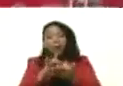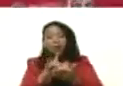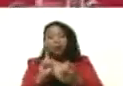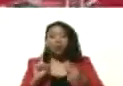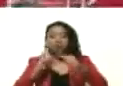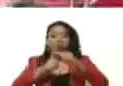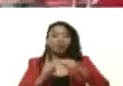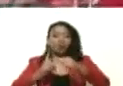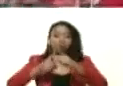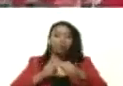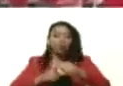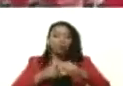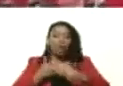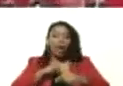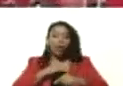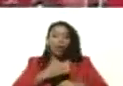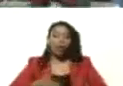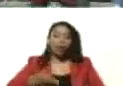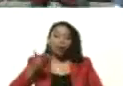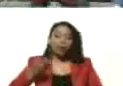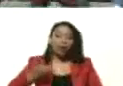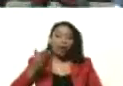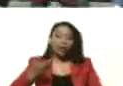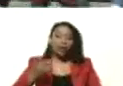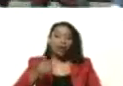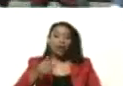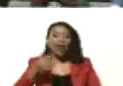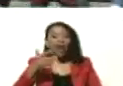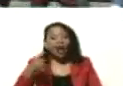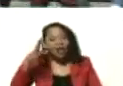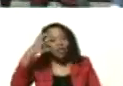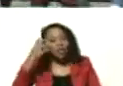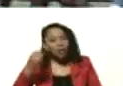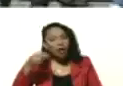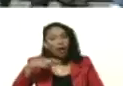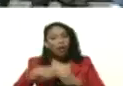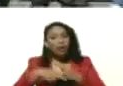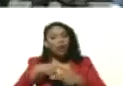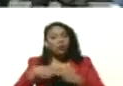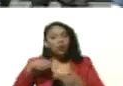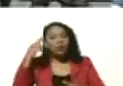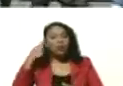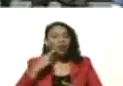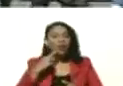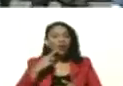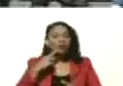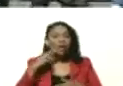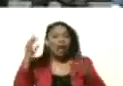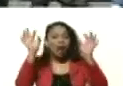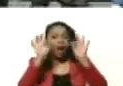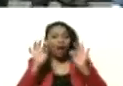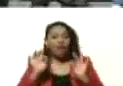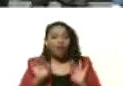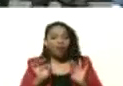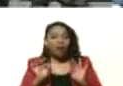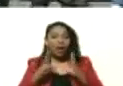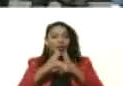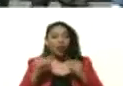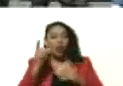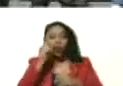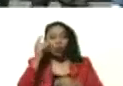más bien, es nuestra esencia. Que entiendan que la revolución bolivariana es el mecanismo para que todas y